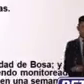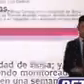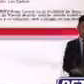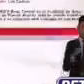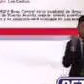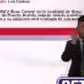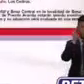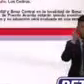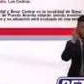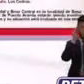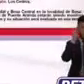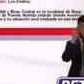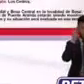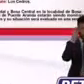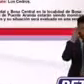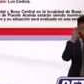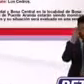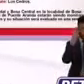primero, informarles que